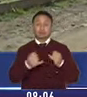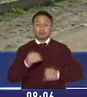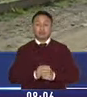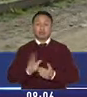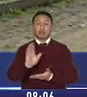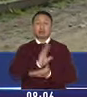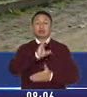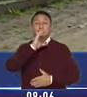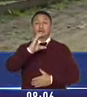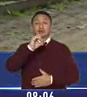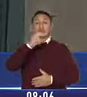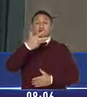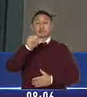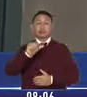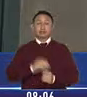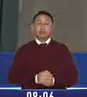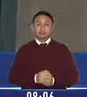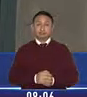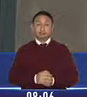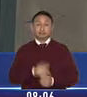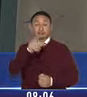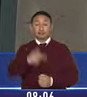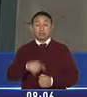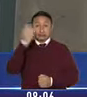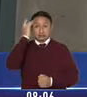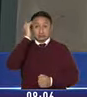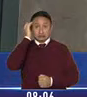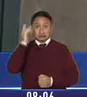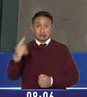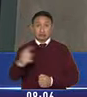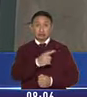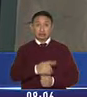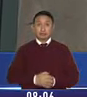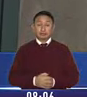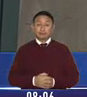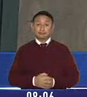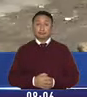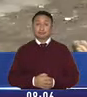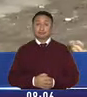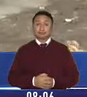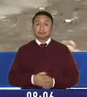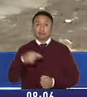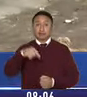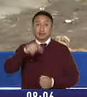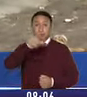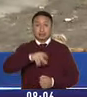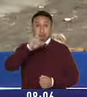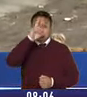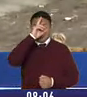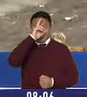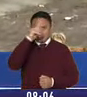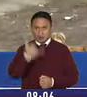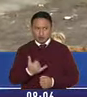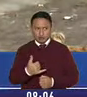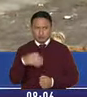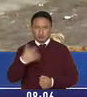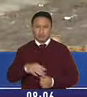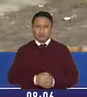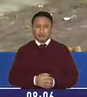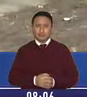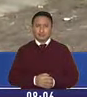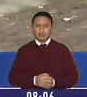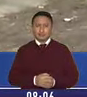en la parroquia de La Merced. Asombrados y alarmados se encuentran sus habitantes, porque la astucia de los antisociales es tal que